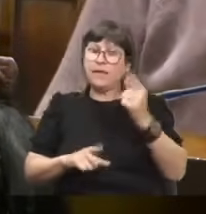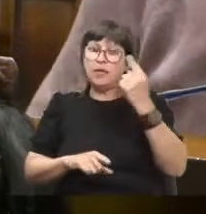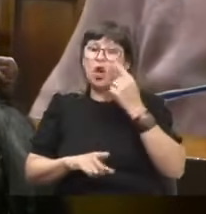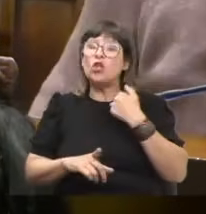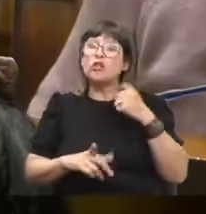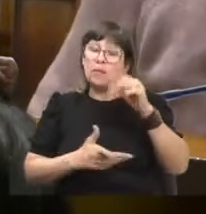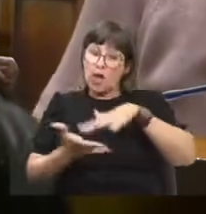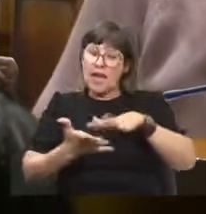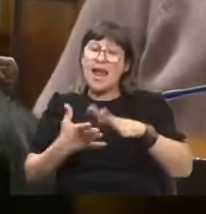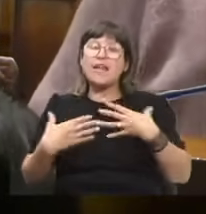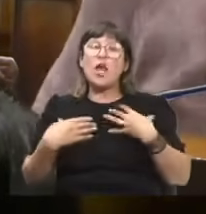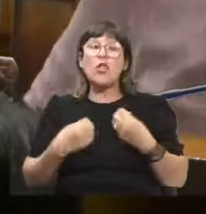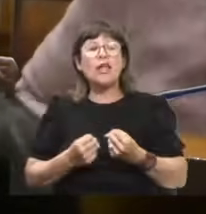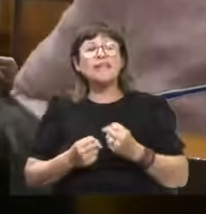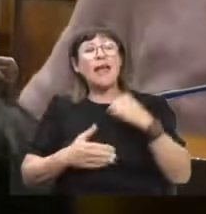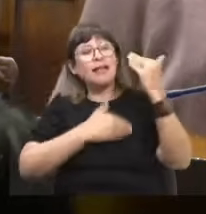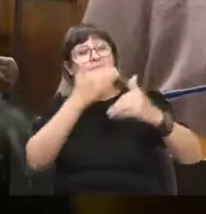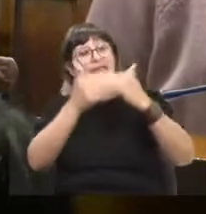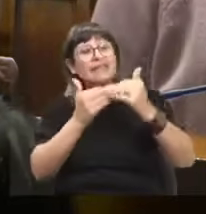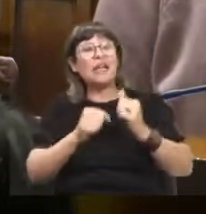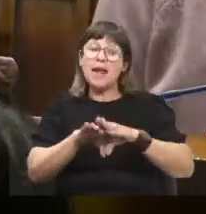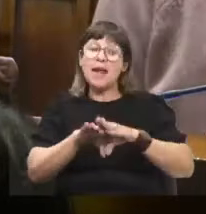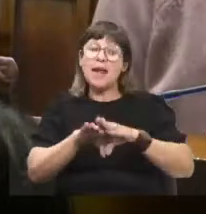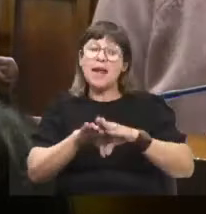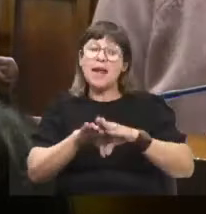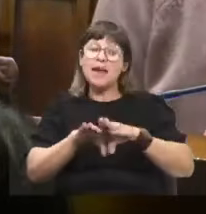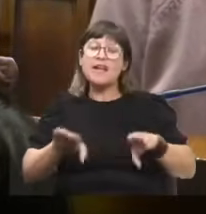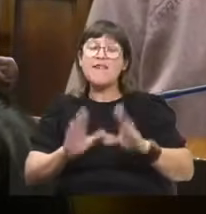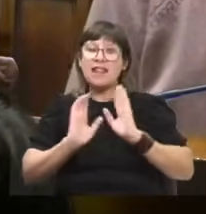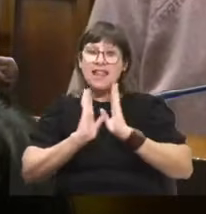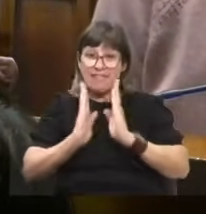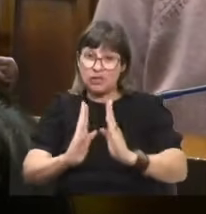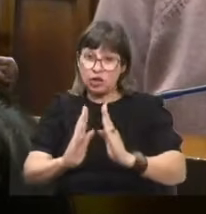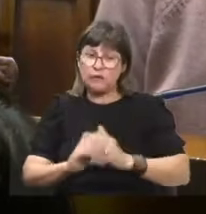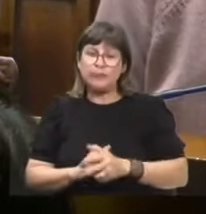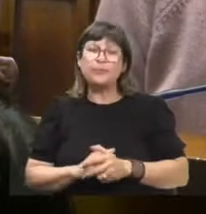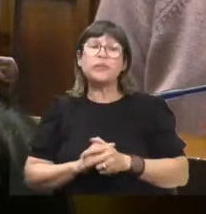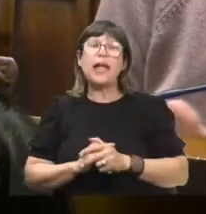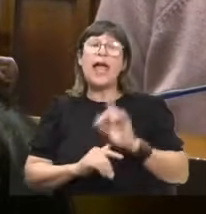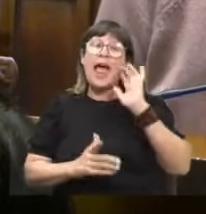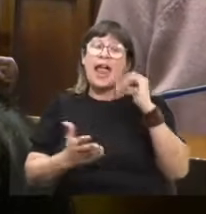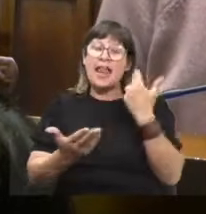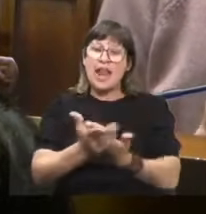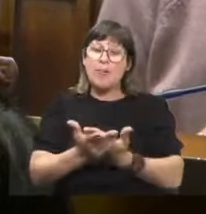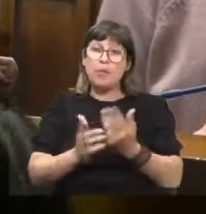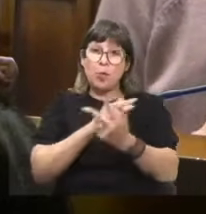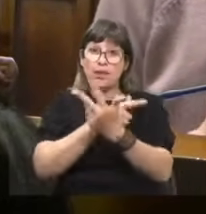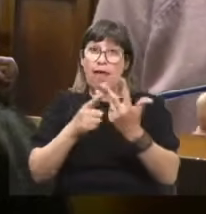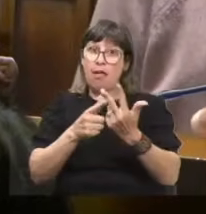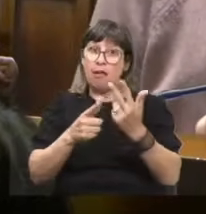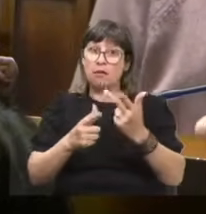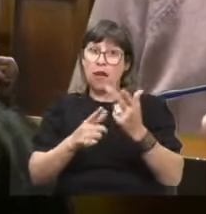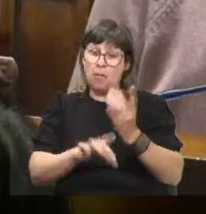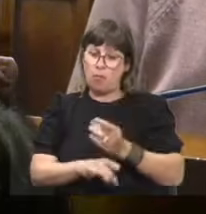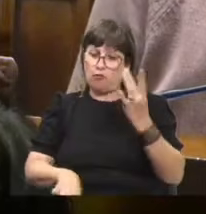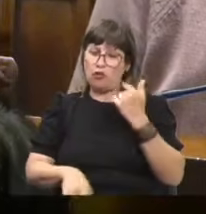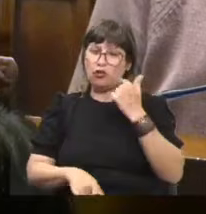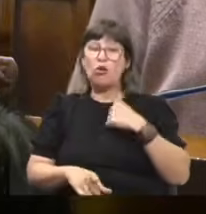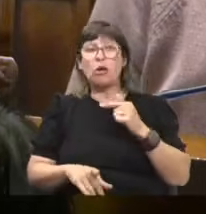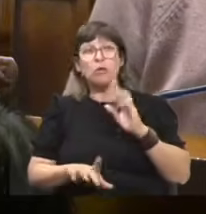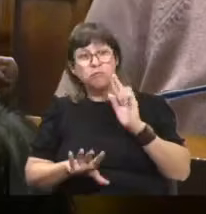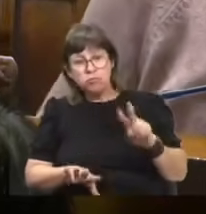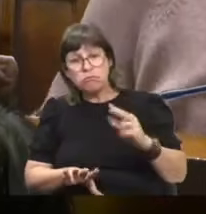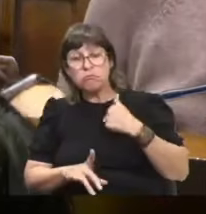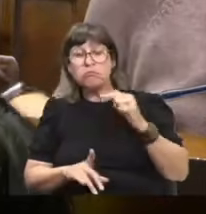salud y desarrollo del primer nivel de atención. La propuesta de los 3 profesionales tuvo en cuenta que